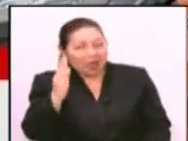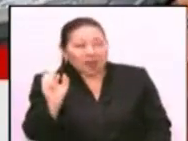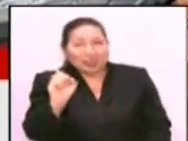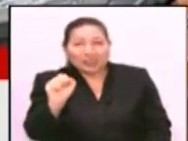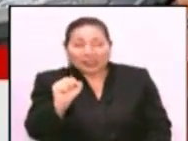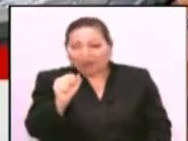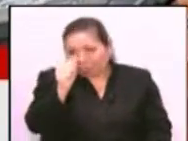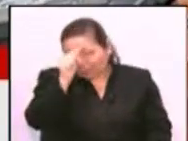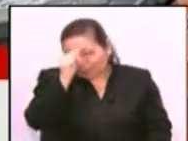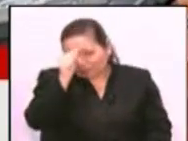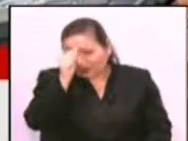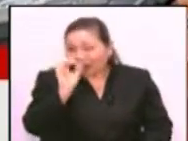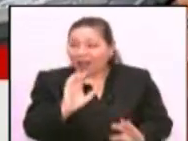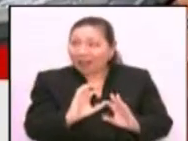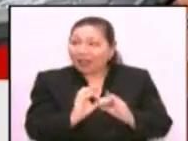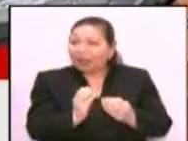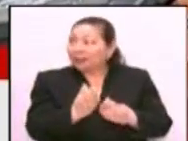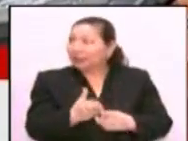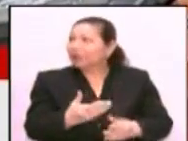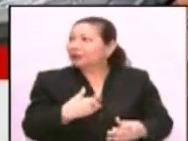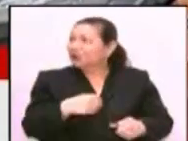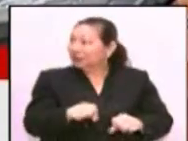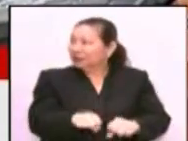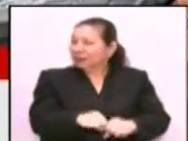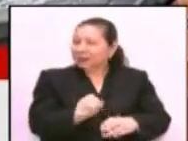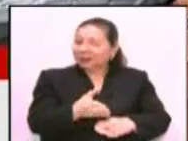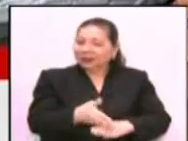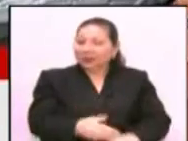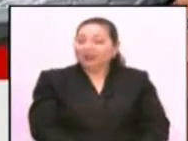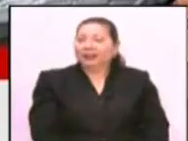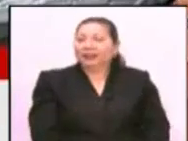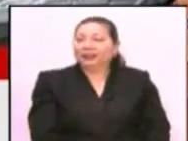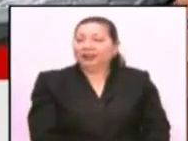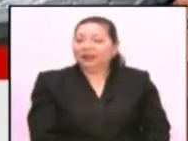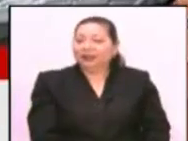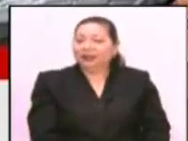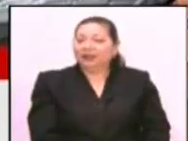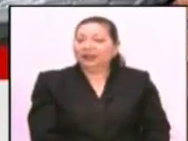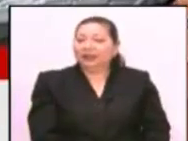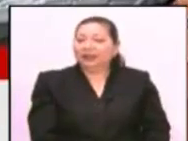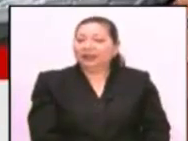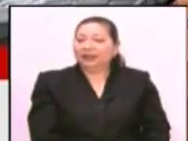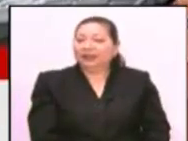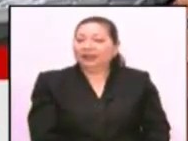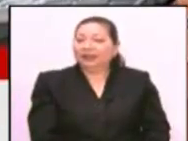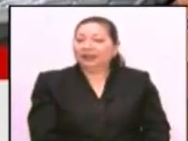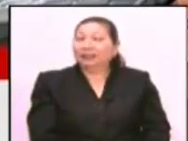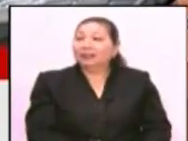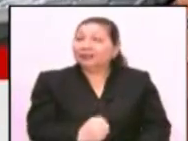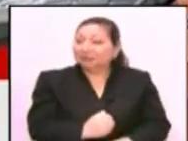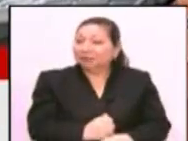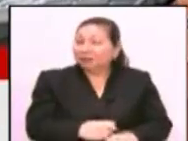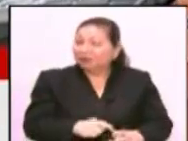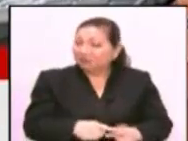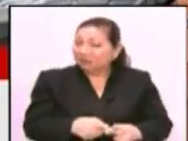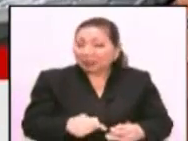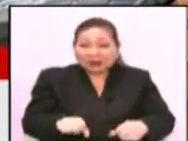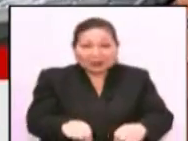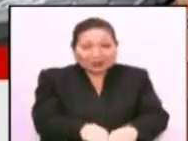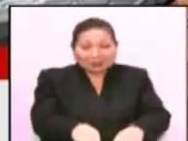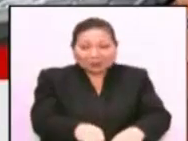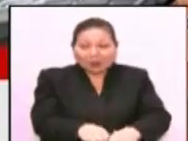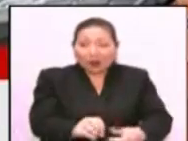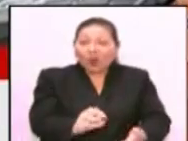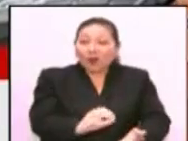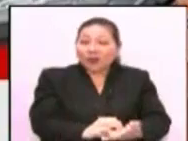sábados y domingos, la familia, si yo soy zapatero, la familia ingresa a cuero el día de visita, yo trabajo en los talleres con el cuero un zapato